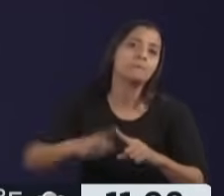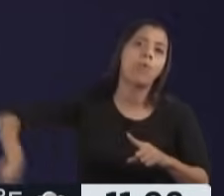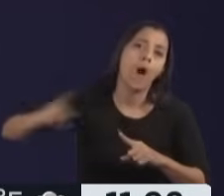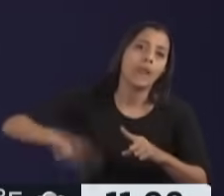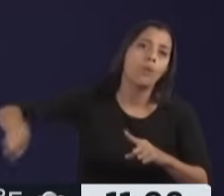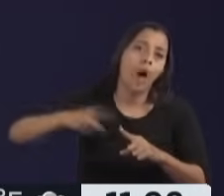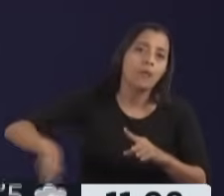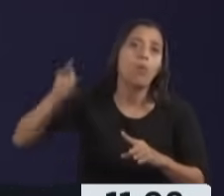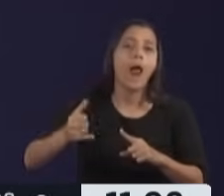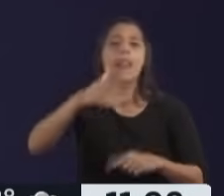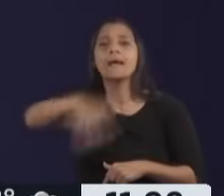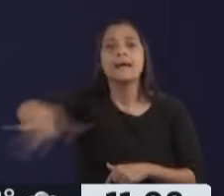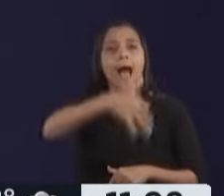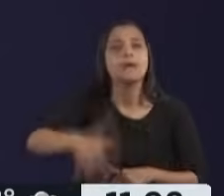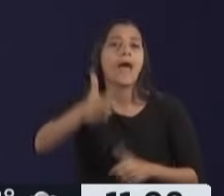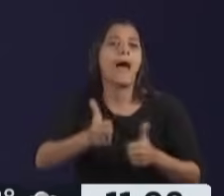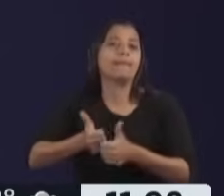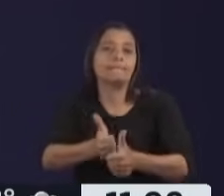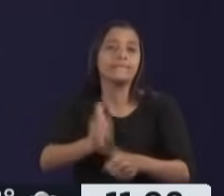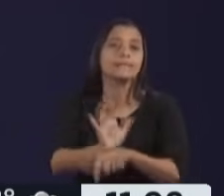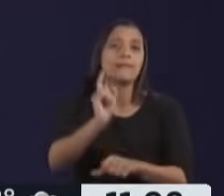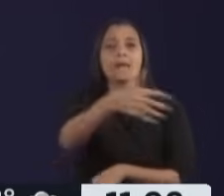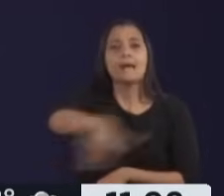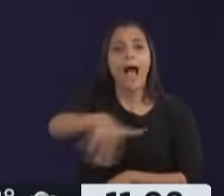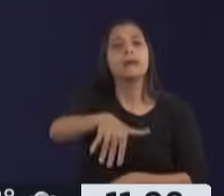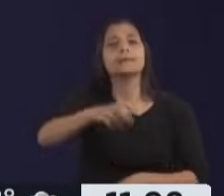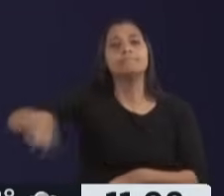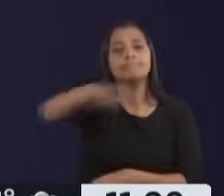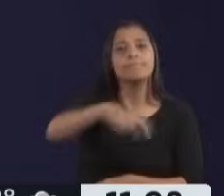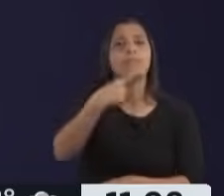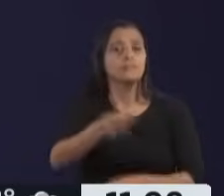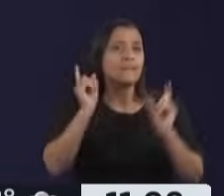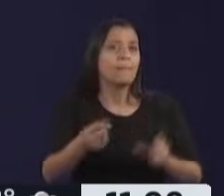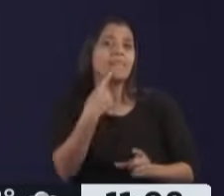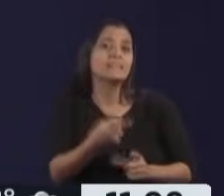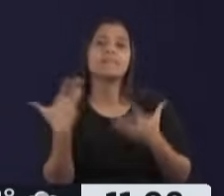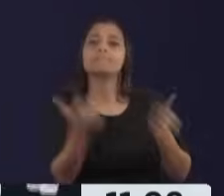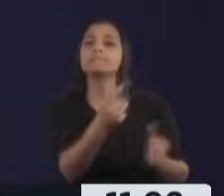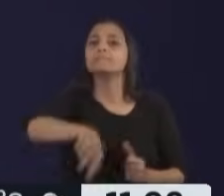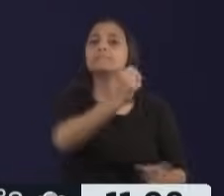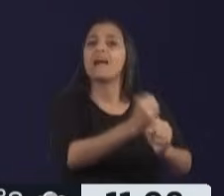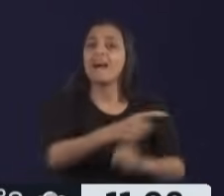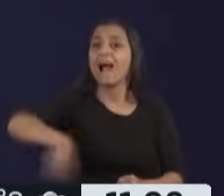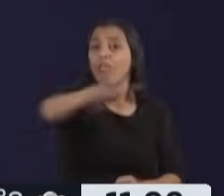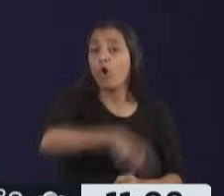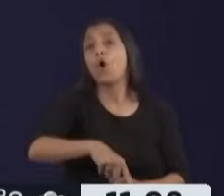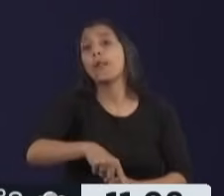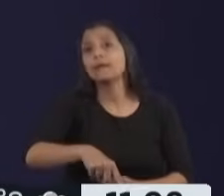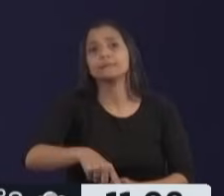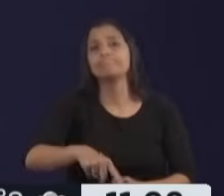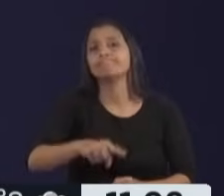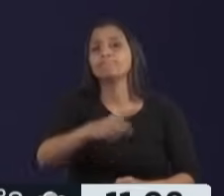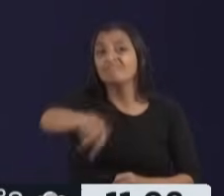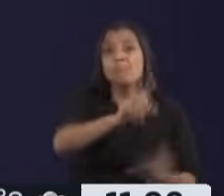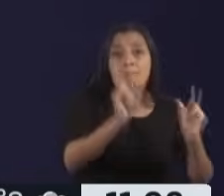con guardaespaldas, por supuesto, y arrogándose la representación de trabajadores que suelen